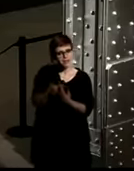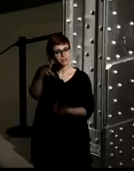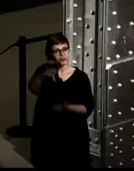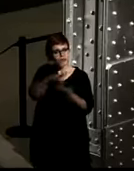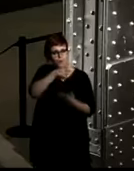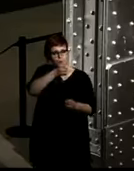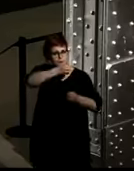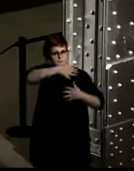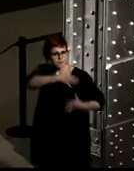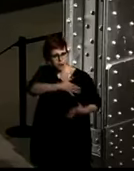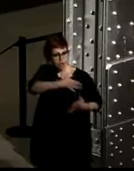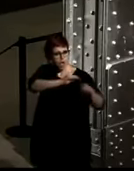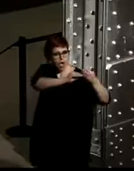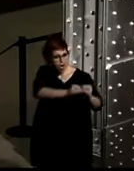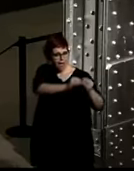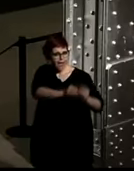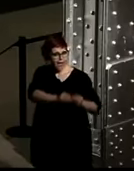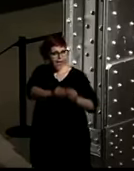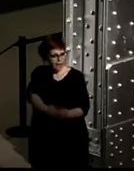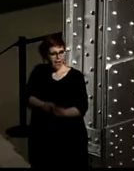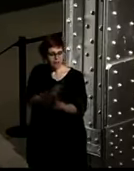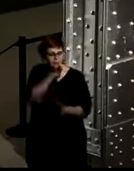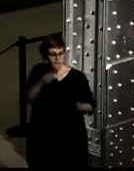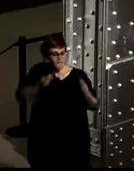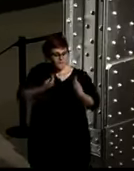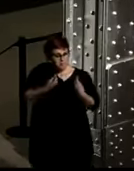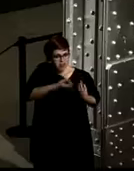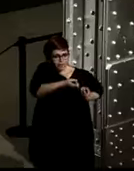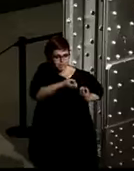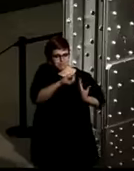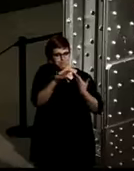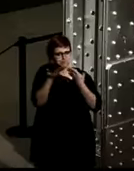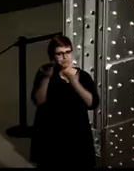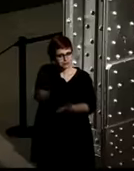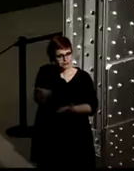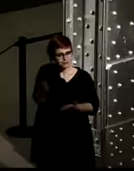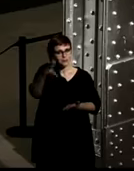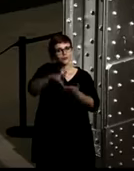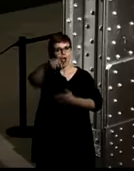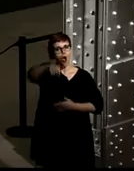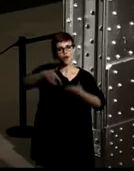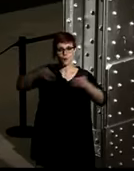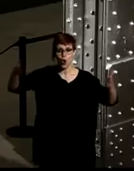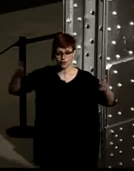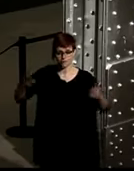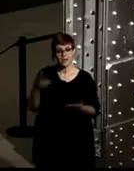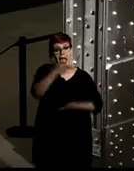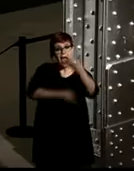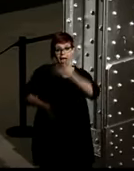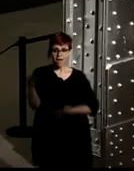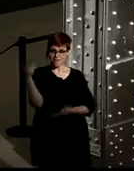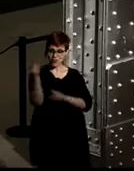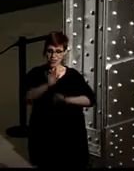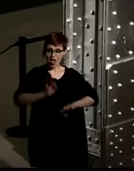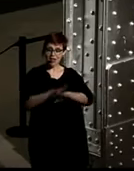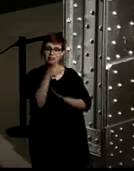que llevo mucho tiempo aquí a la espalda y que iba a ser el momento donde se va a ver. A cambio de nada, toma